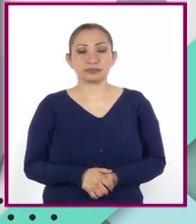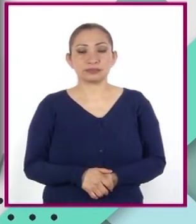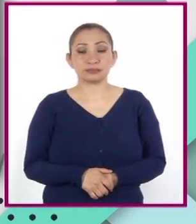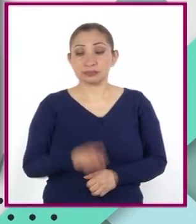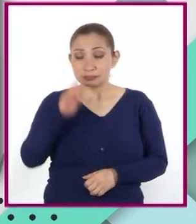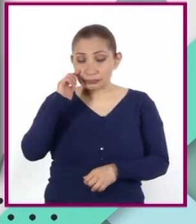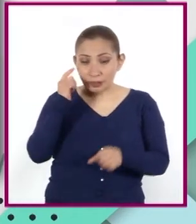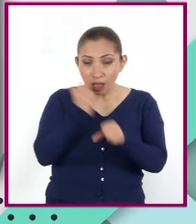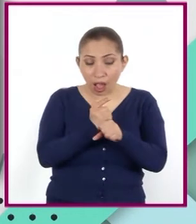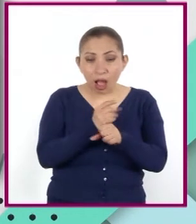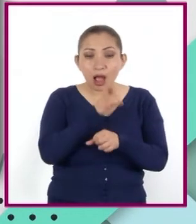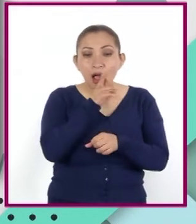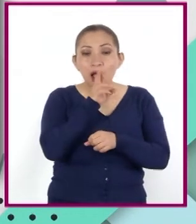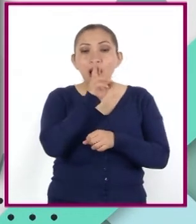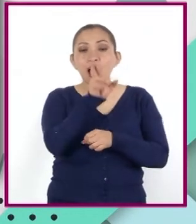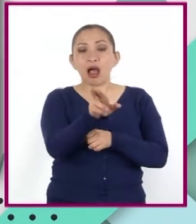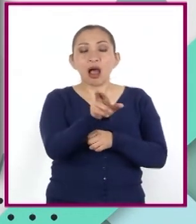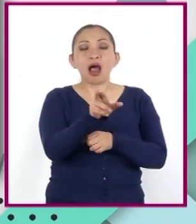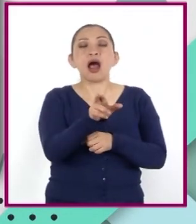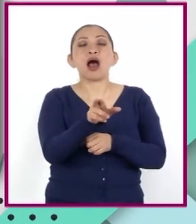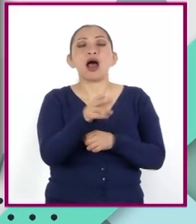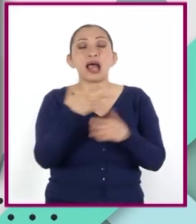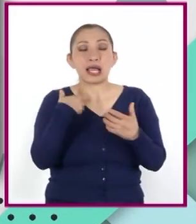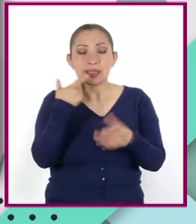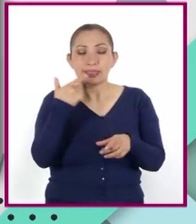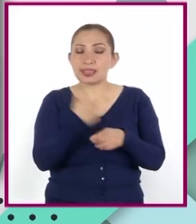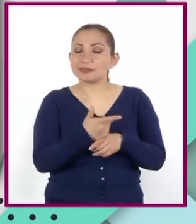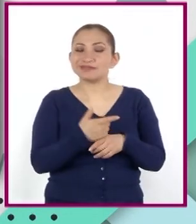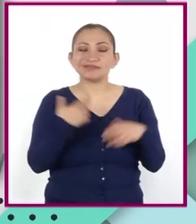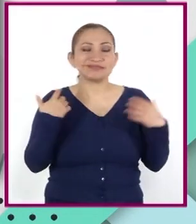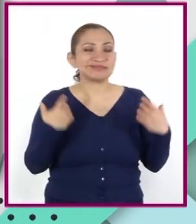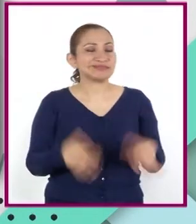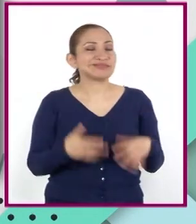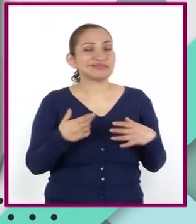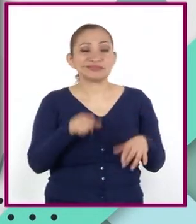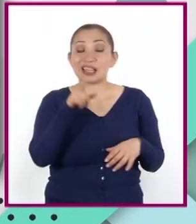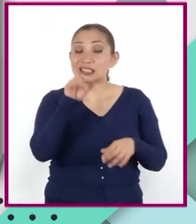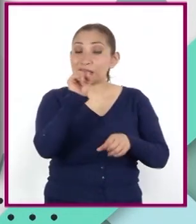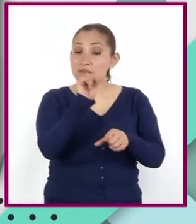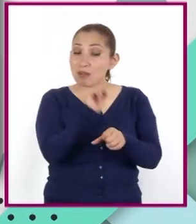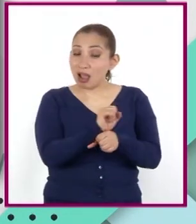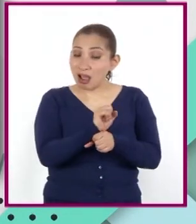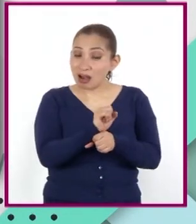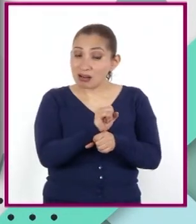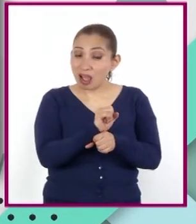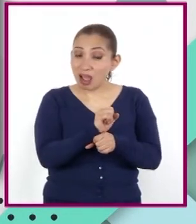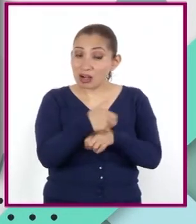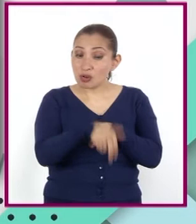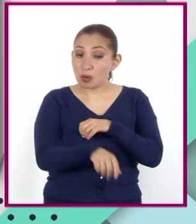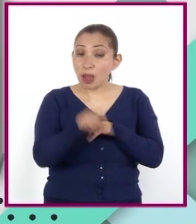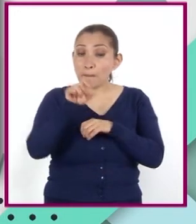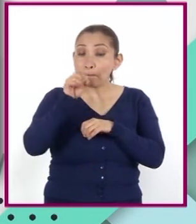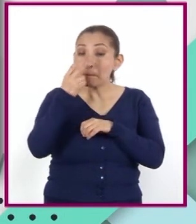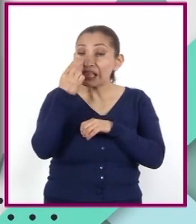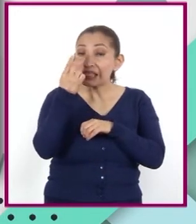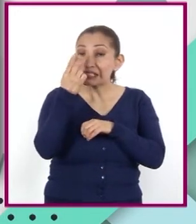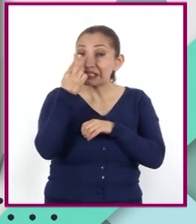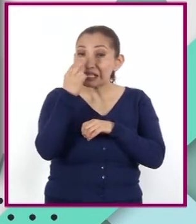Ella observa los resultados que obtiene y se da cuenta que en la semana número